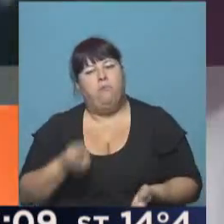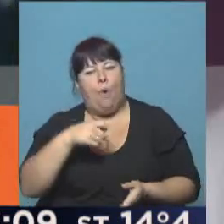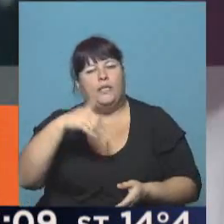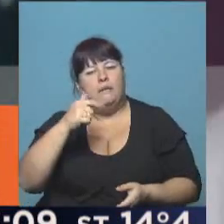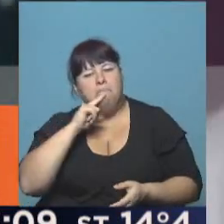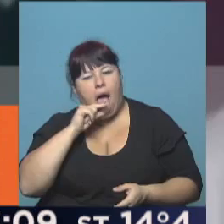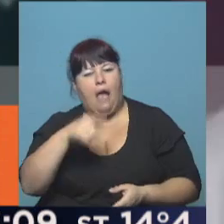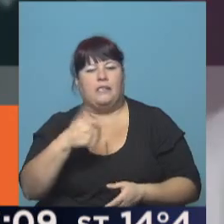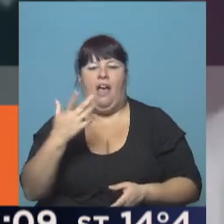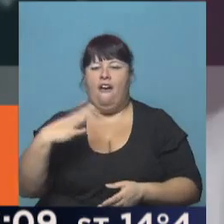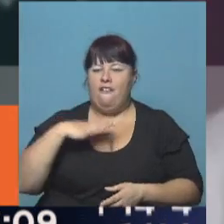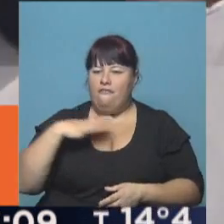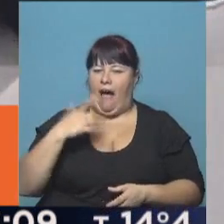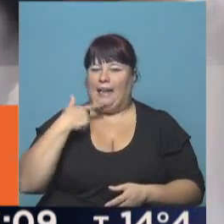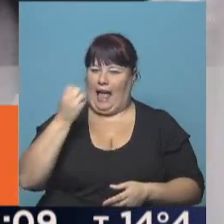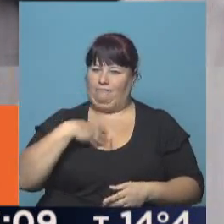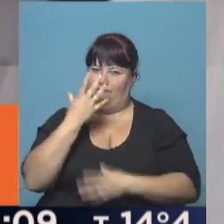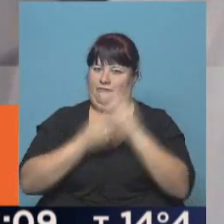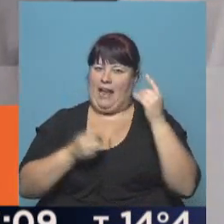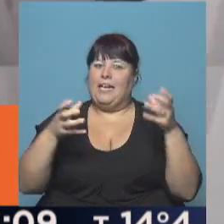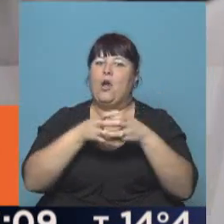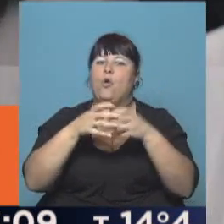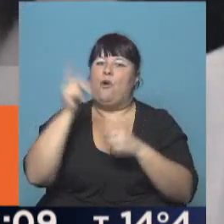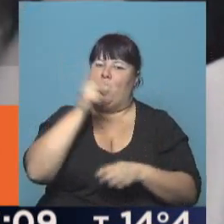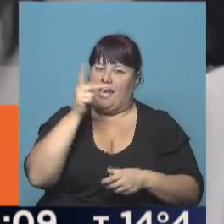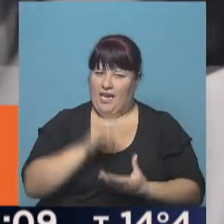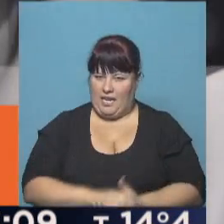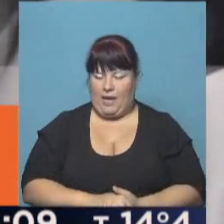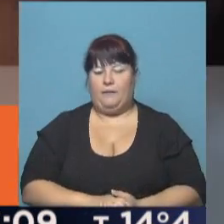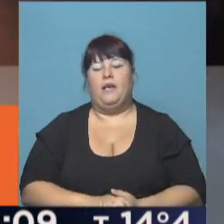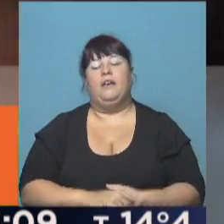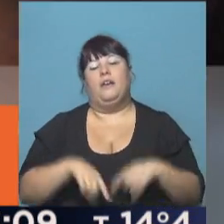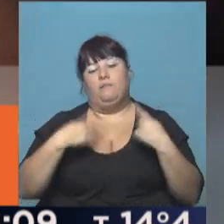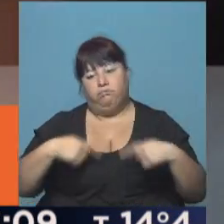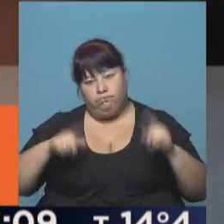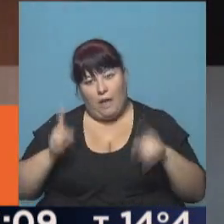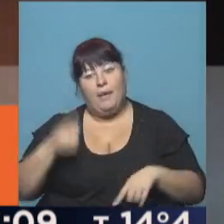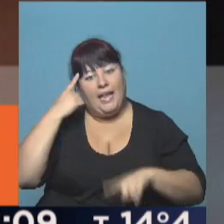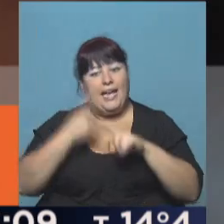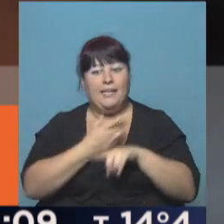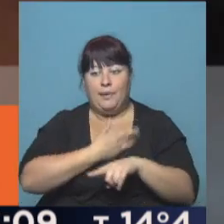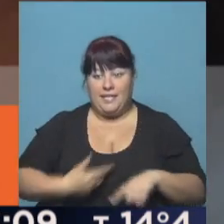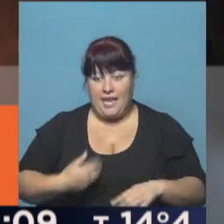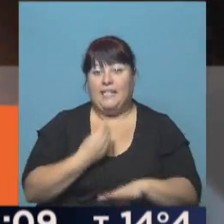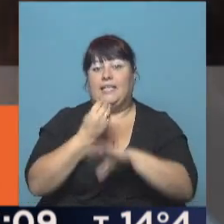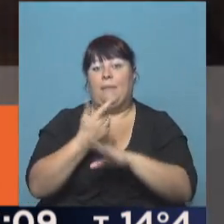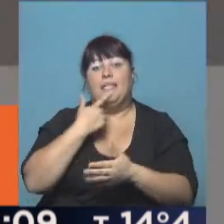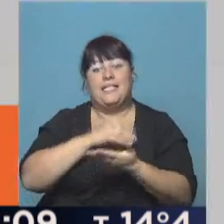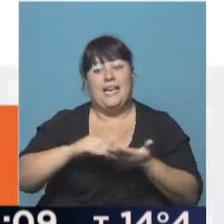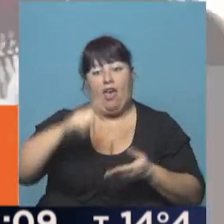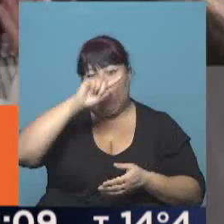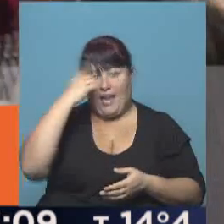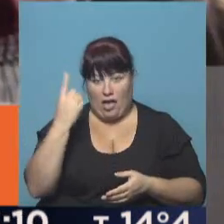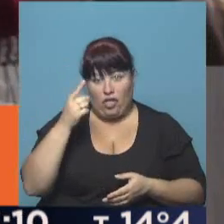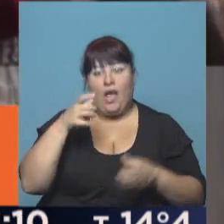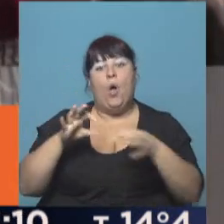masa y la falta de autocrítica de los referentes kirchneristas entretanto la ex presidenta y precandidata senadora nacional